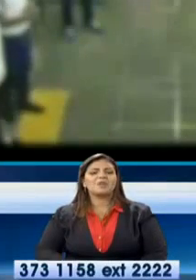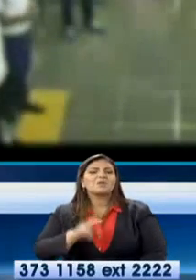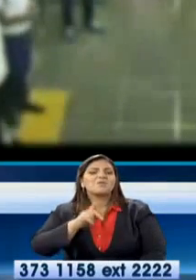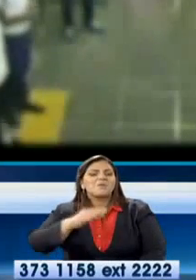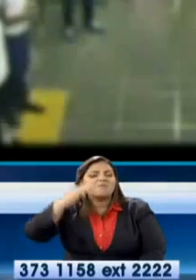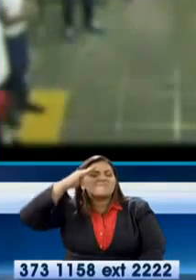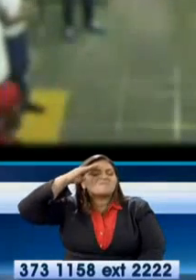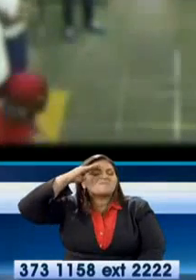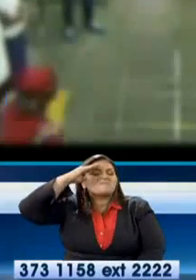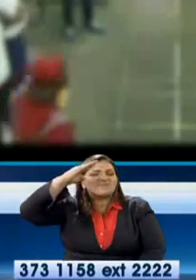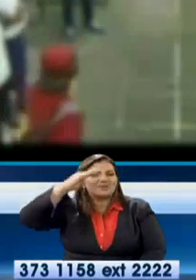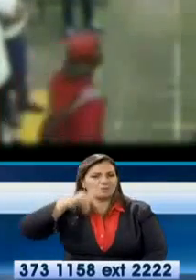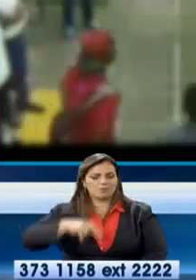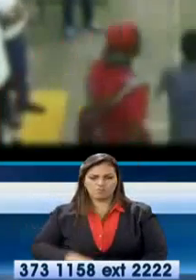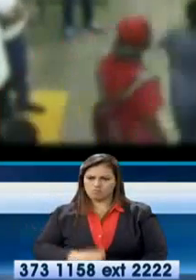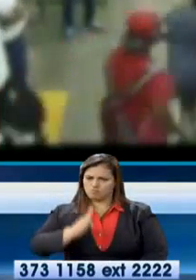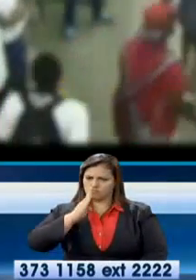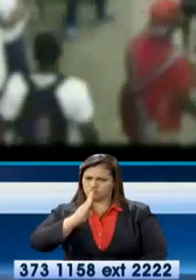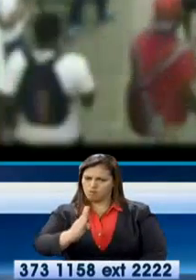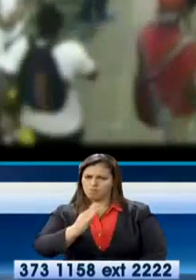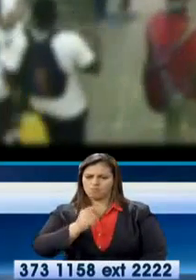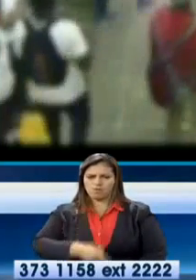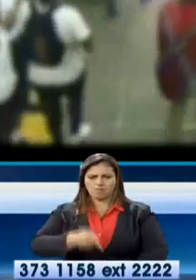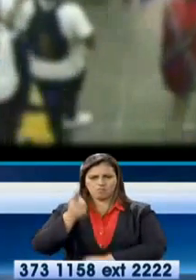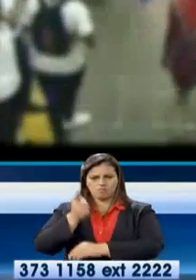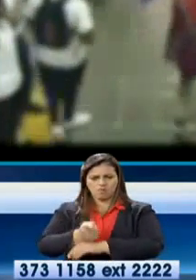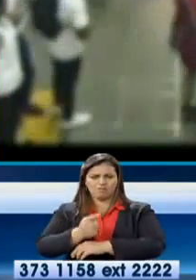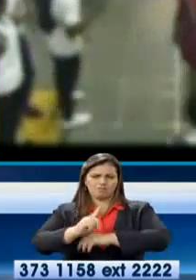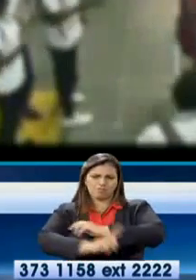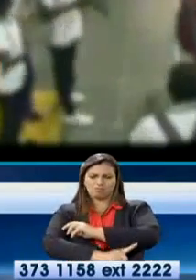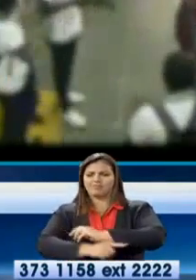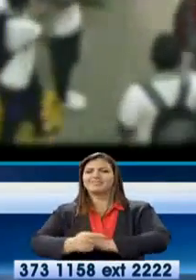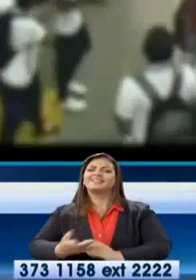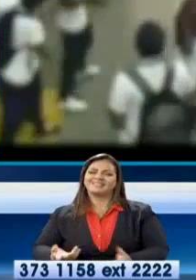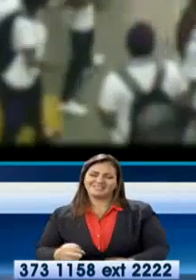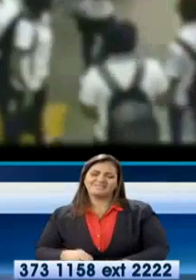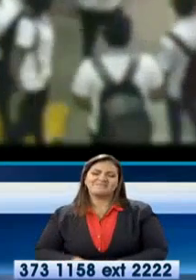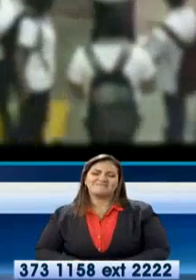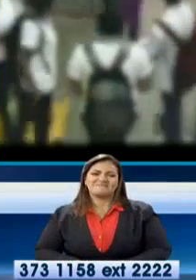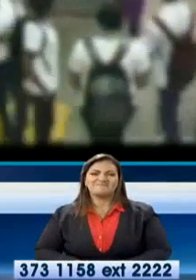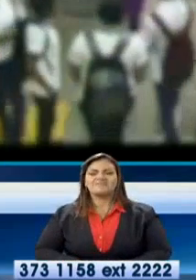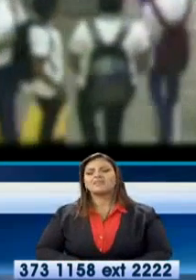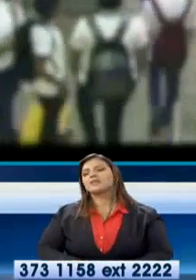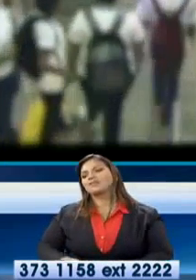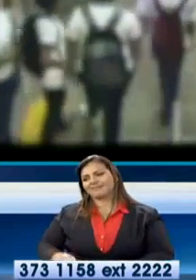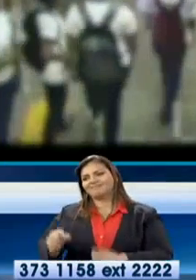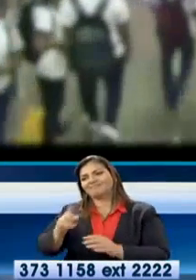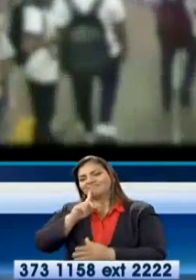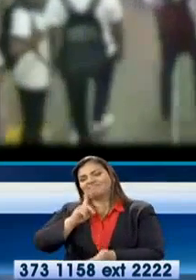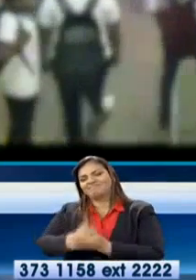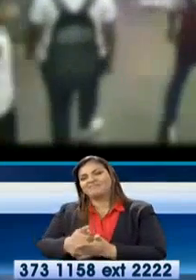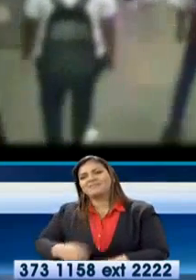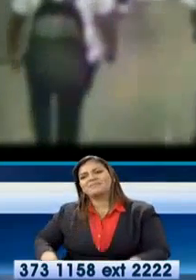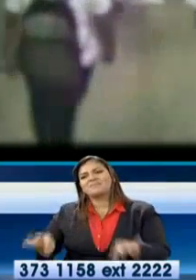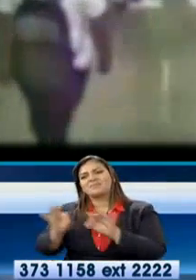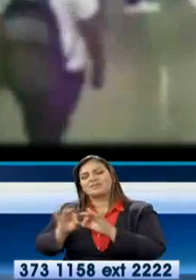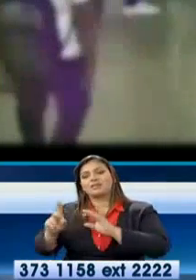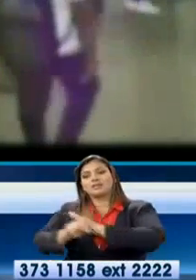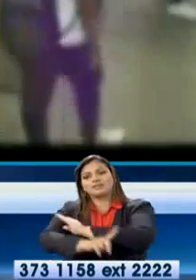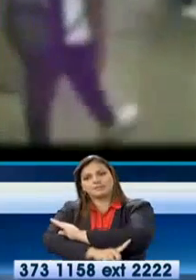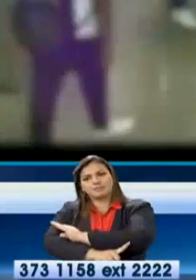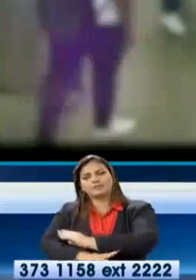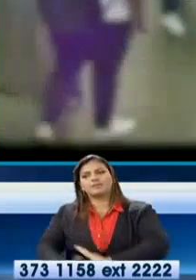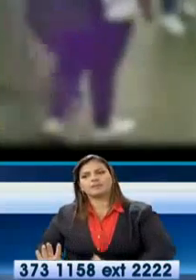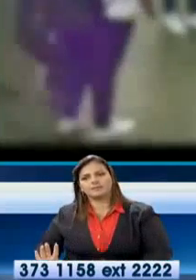me hubiera gustado. Ok, muchas gracias. Claro. Bueno, la disciplina es muy importante en el hogar, eso sí es verdad. Claro, depende cómo se aplica también